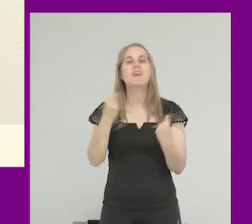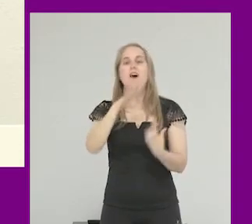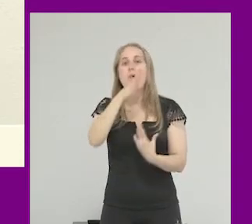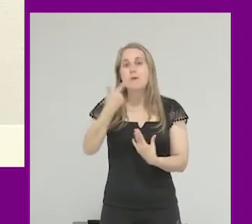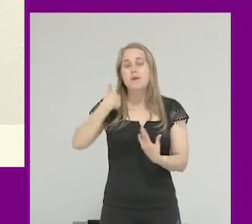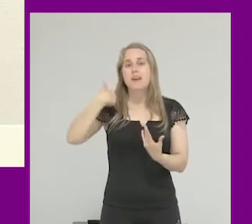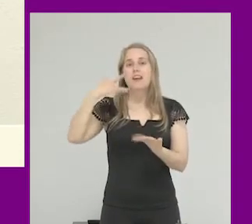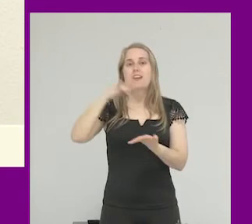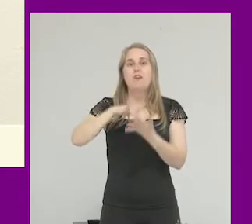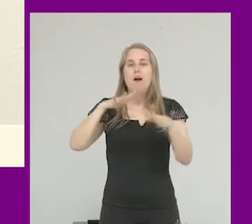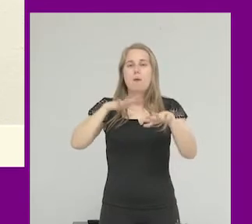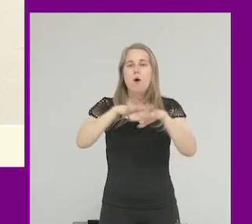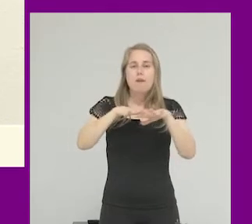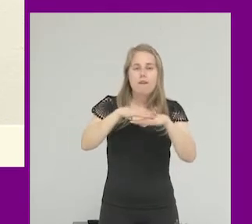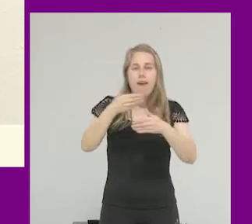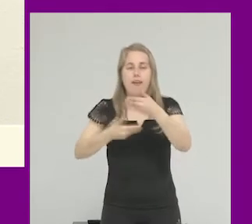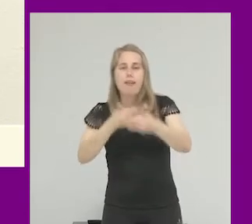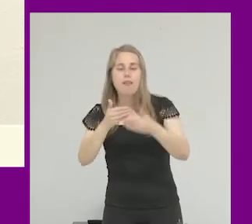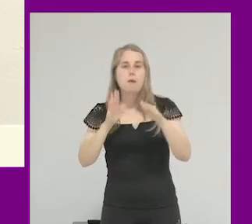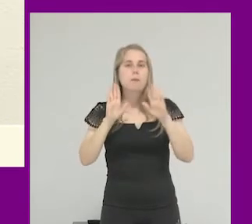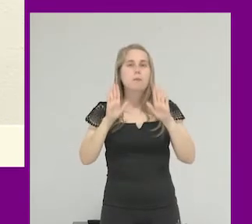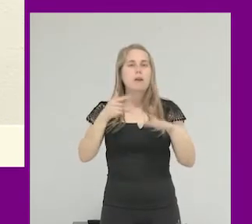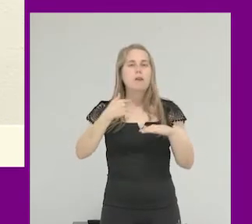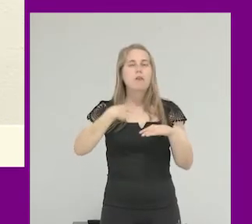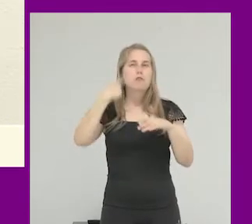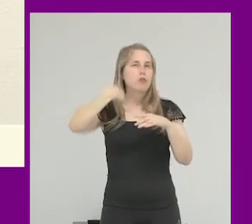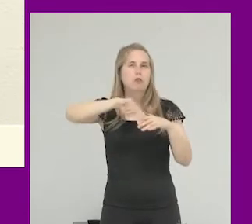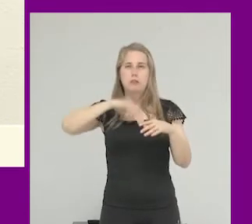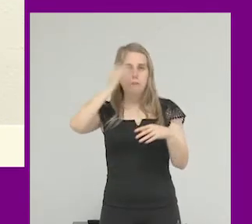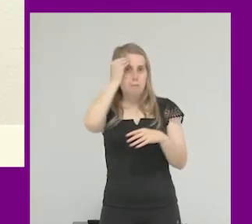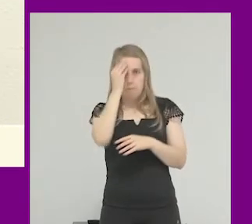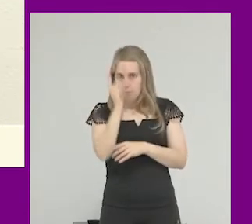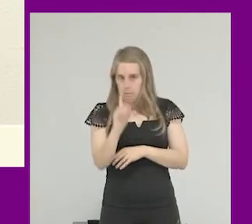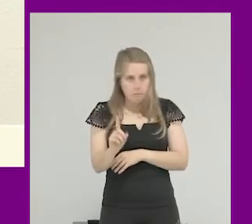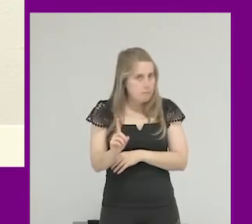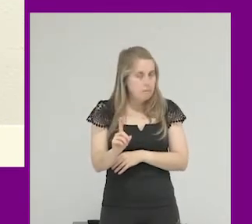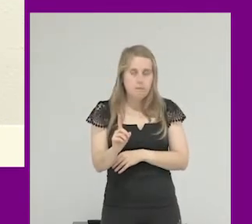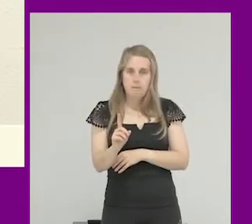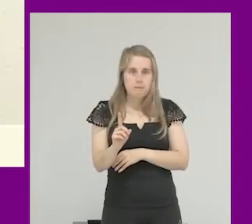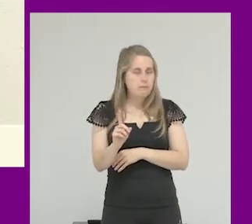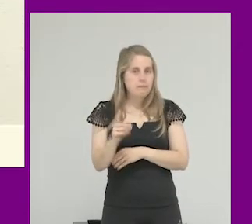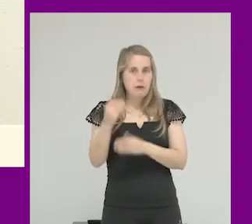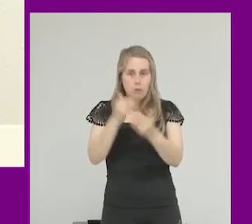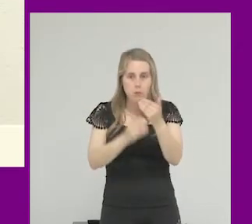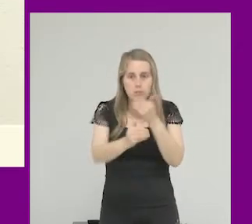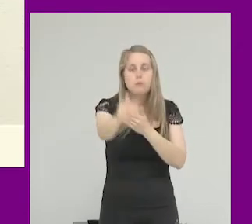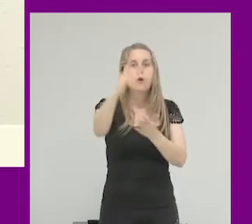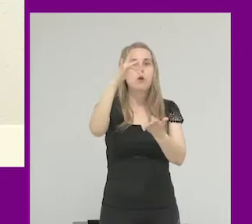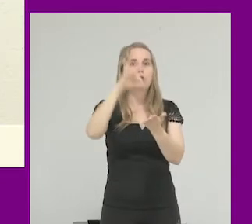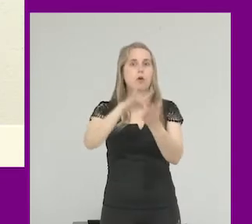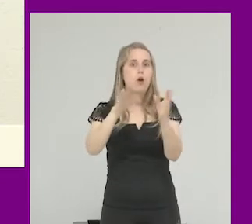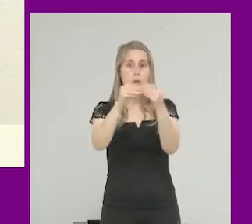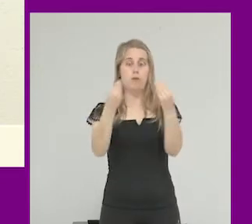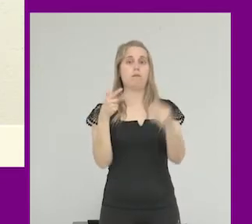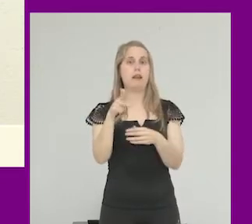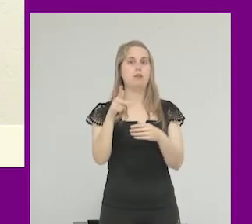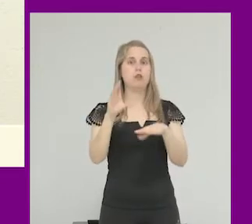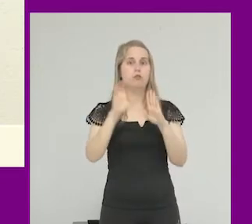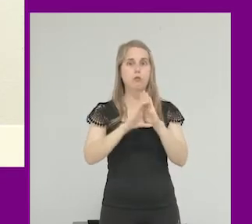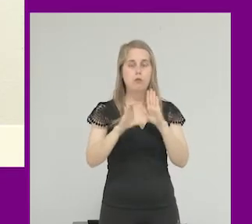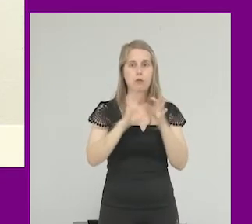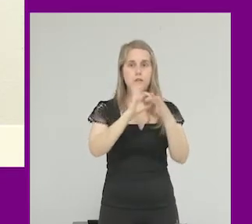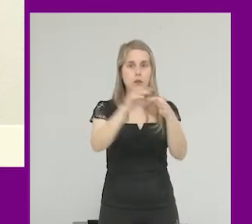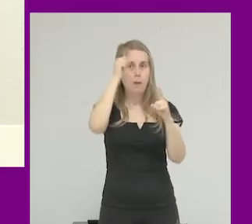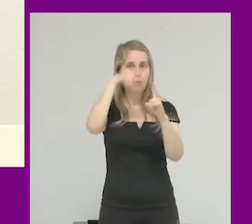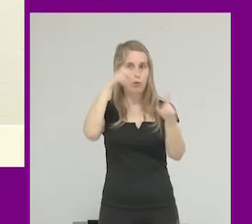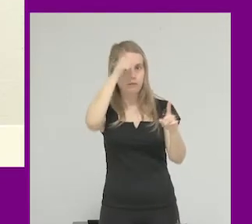fue un poco la red, pero no soñábamos que en algún momento existiera un manual de derecho constitucional con